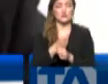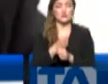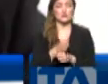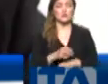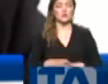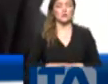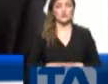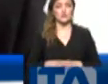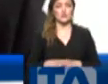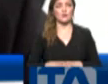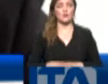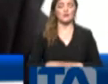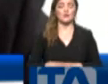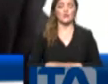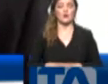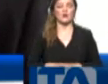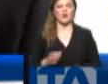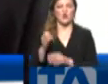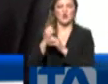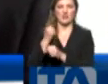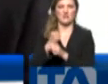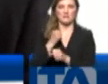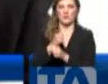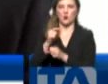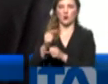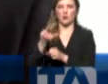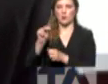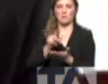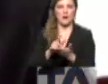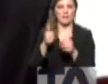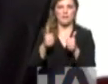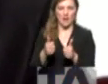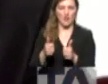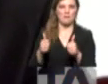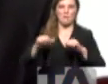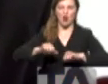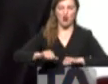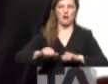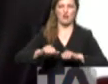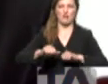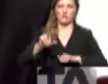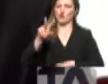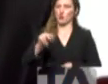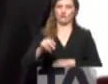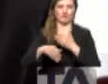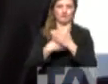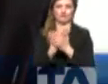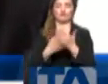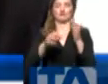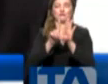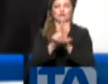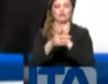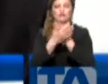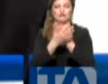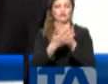tema. No hay una precarización laboral como se la quiere dar a entender, vamos a un nuevo código de trabajo que tiene más de